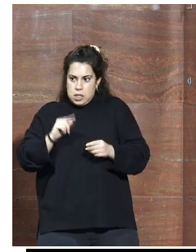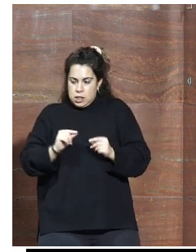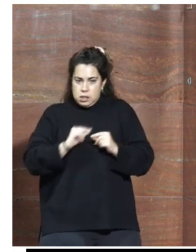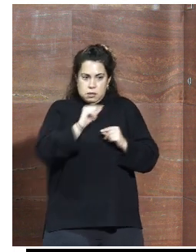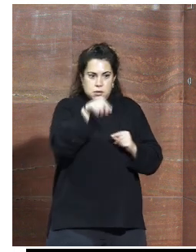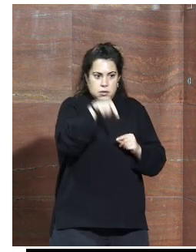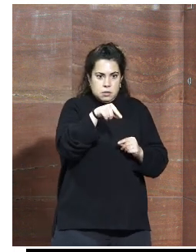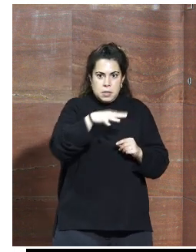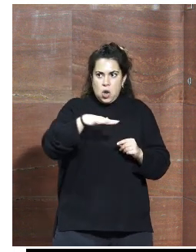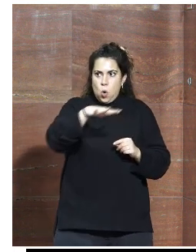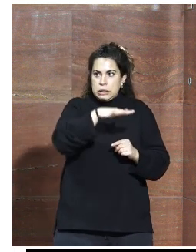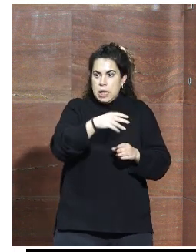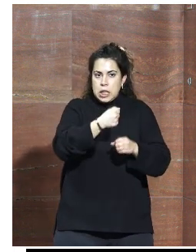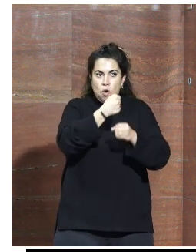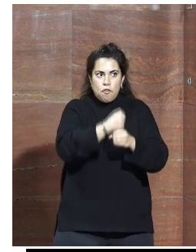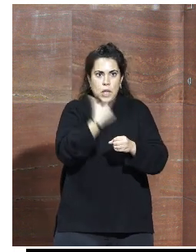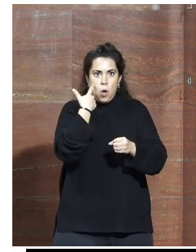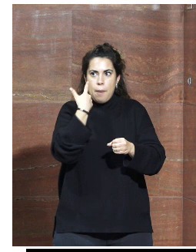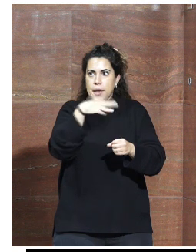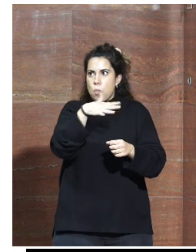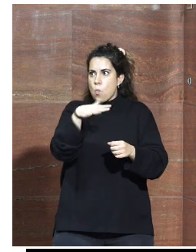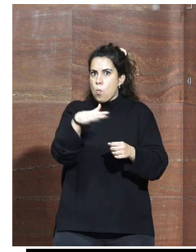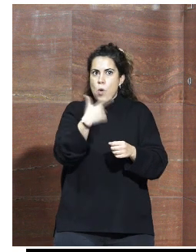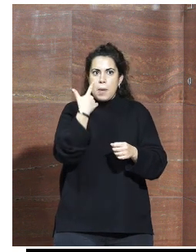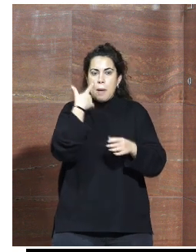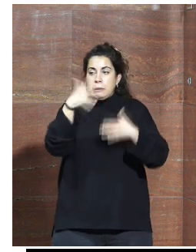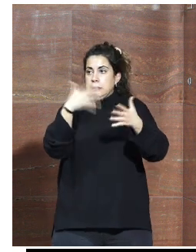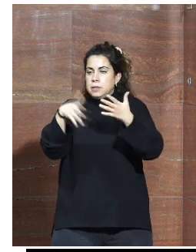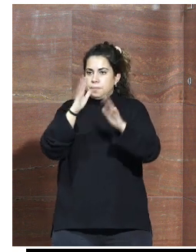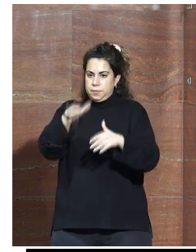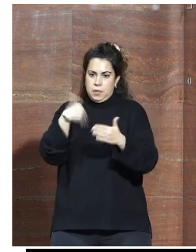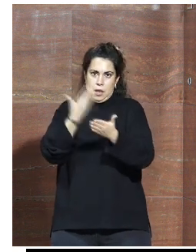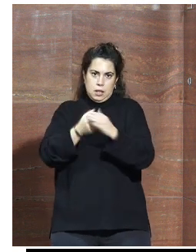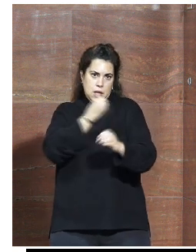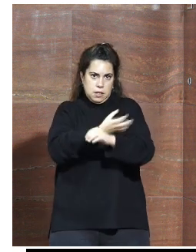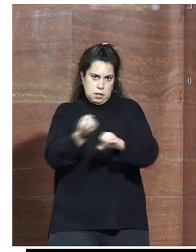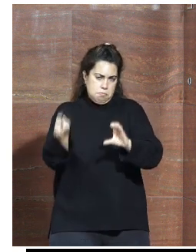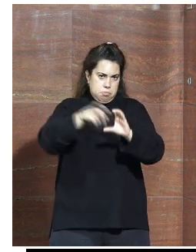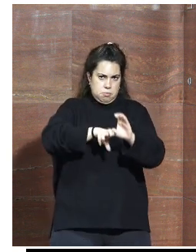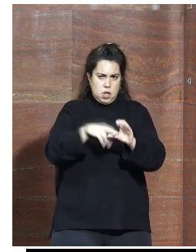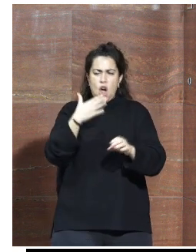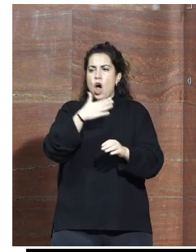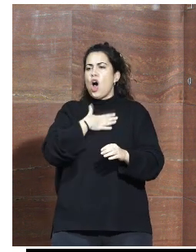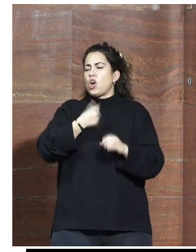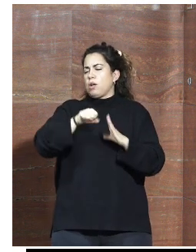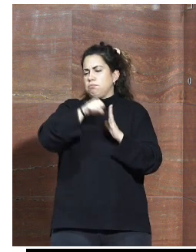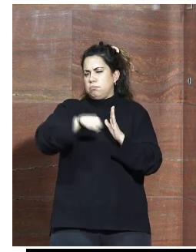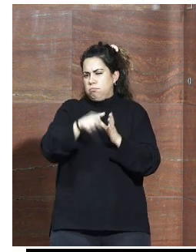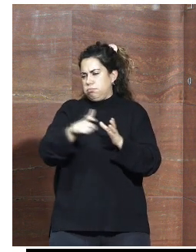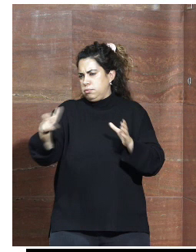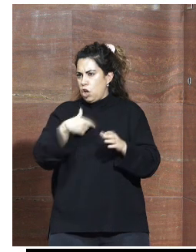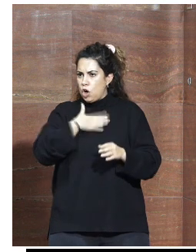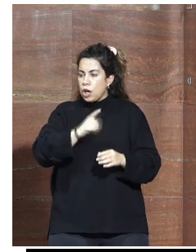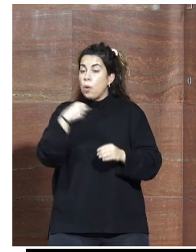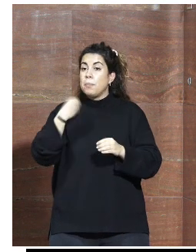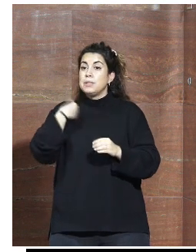fija, moverme por allí, terminar cogiendo tal, etcétera, etcétera, ¿no? No me quiero enredar con esto porque ya lo hablaremos luego. El